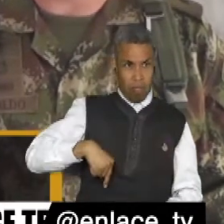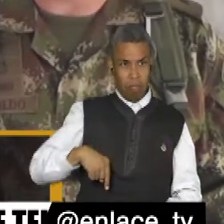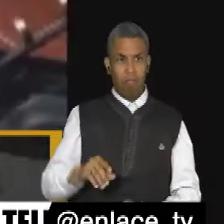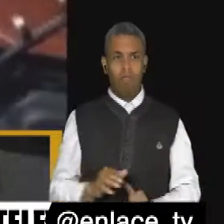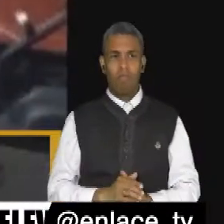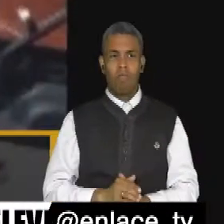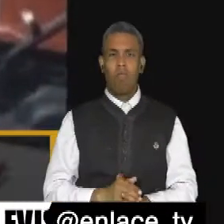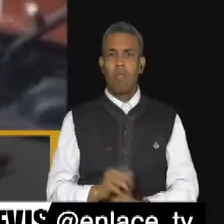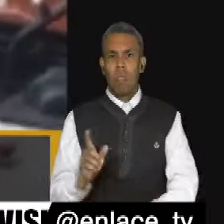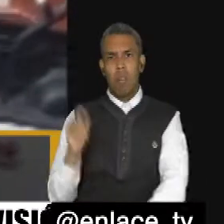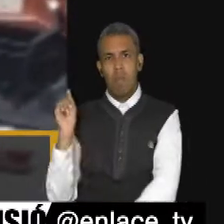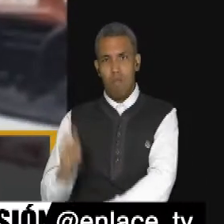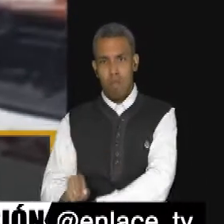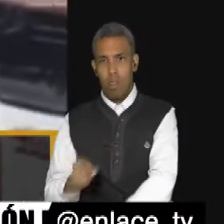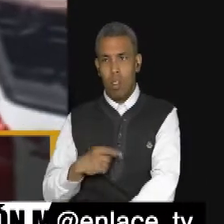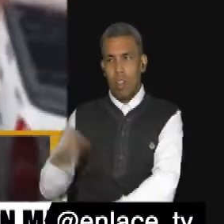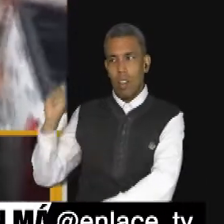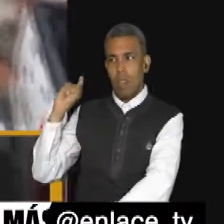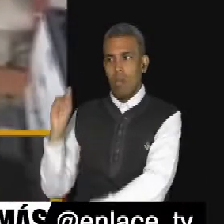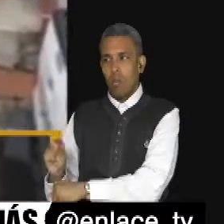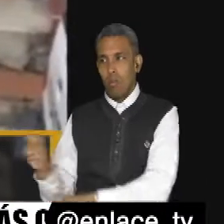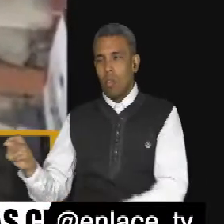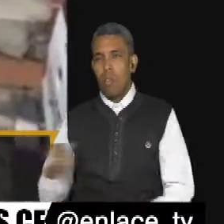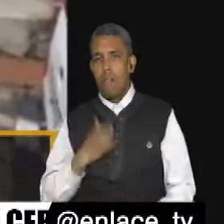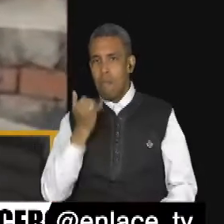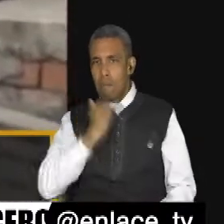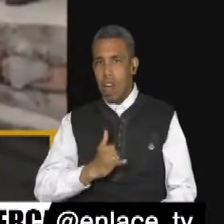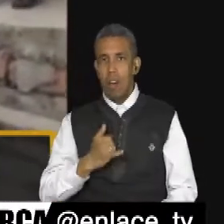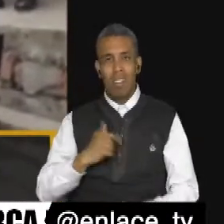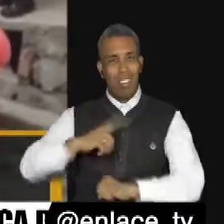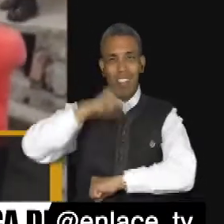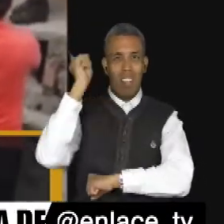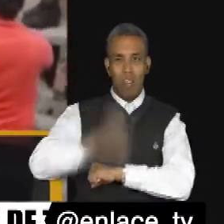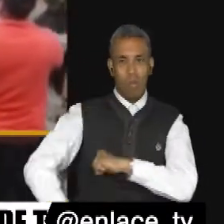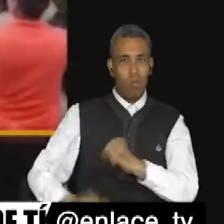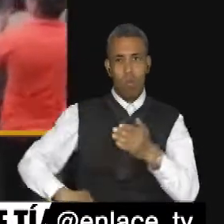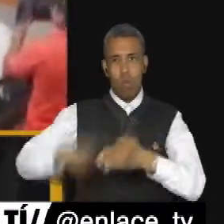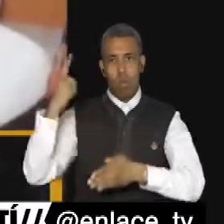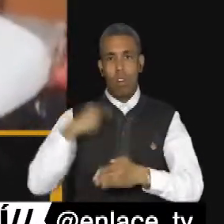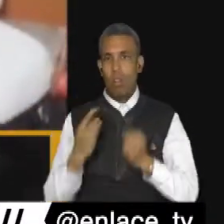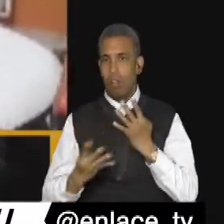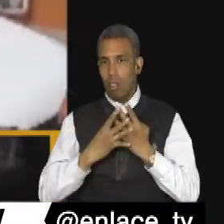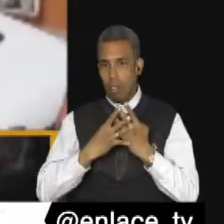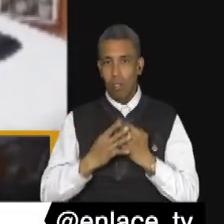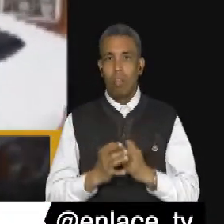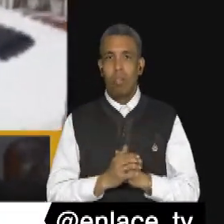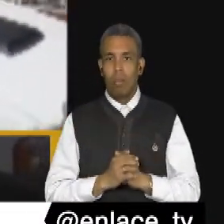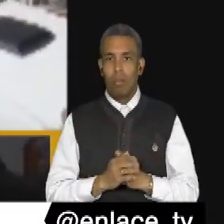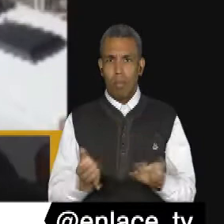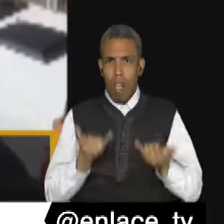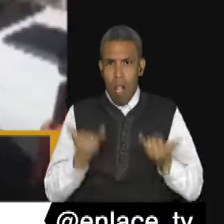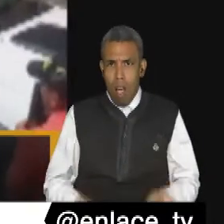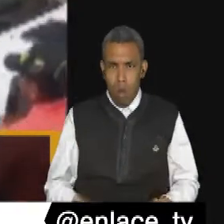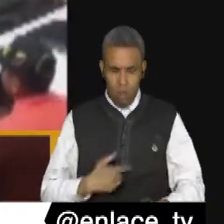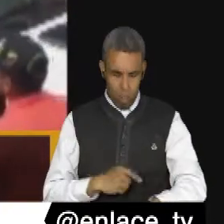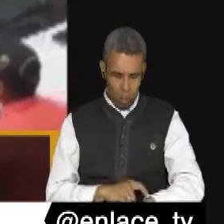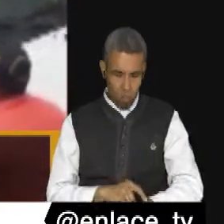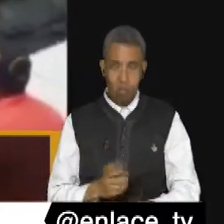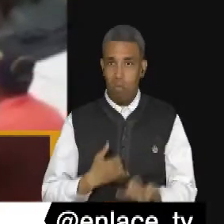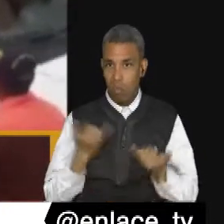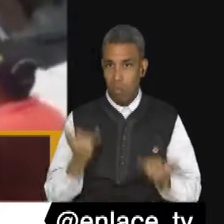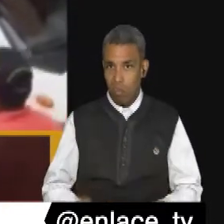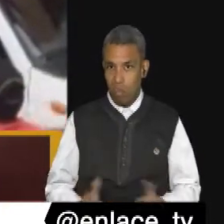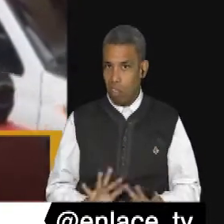formular imputación y solicitar medida de aseguramiento. Ya a esta hora contamos con una medida de aseguramiento